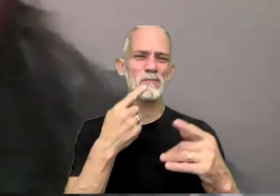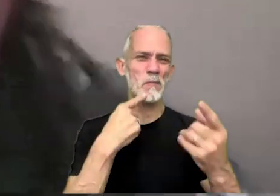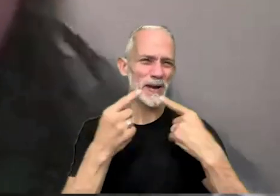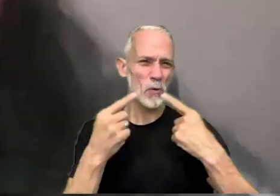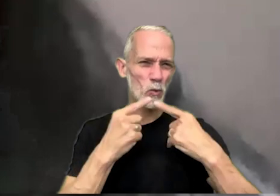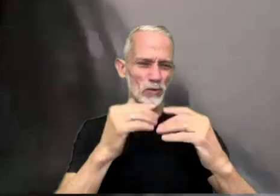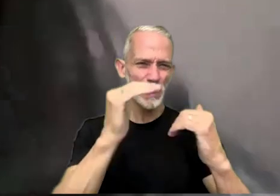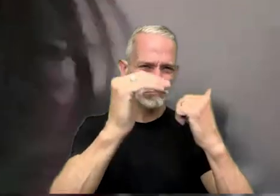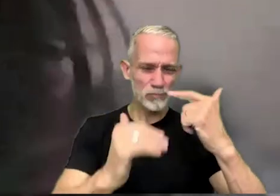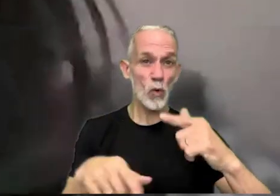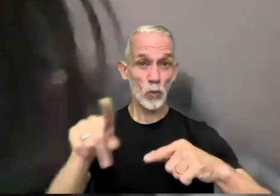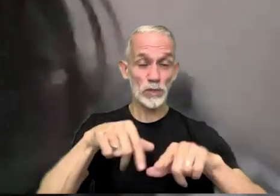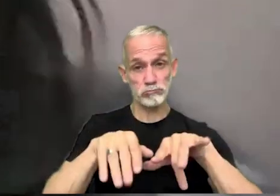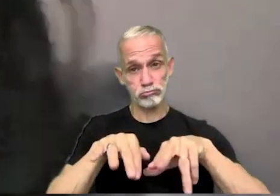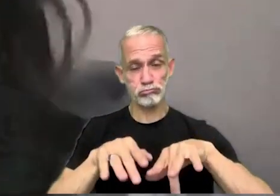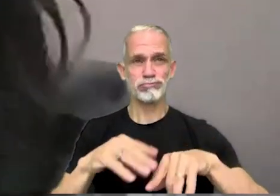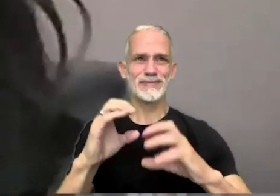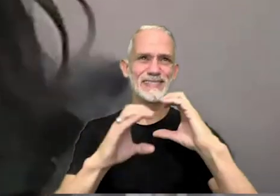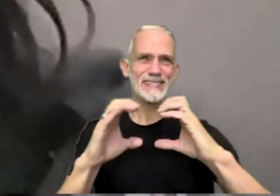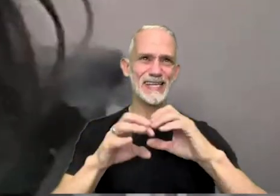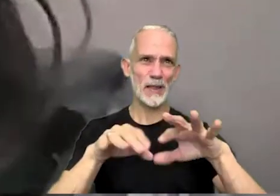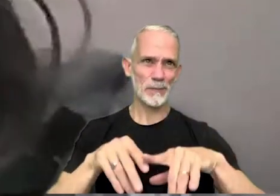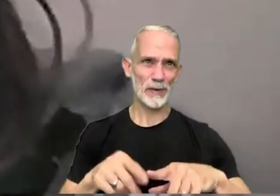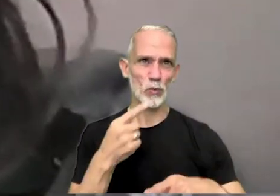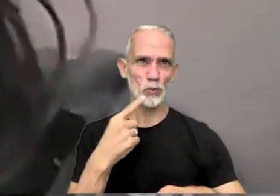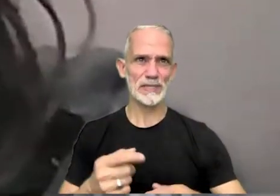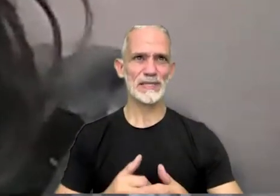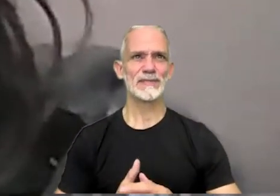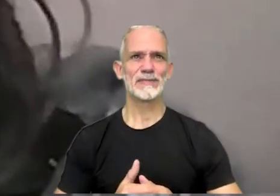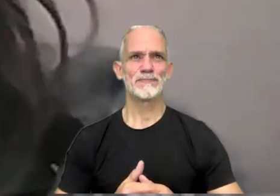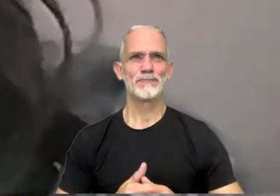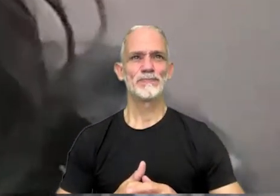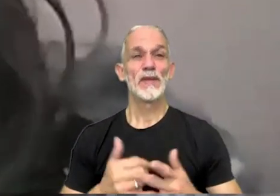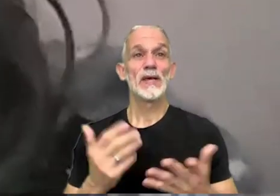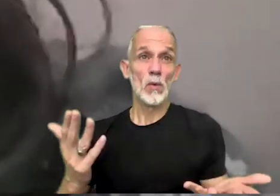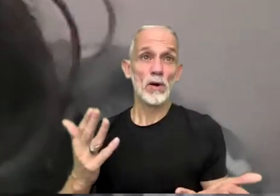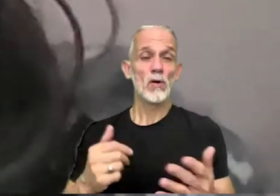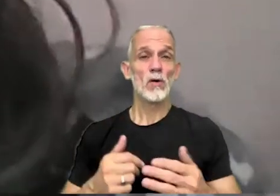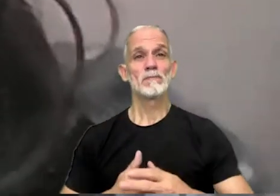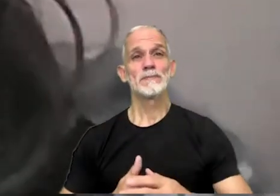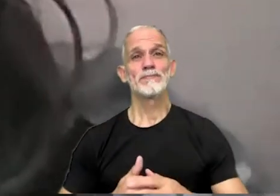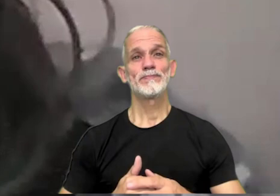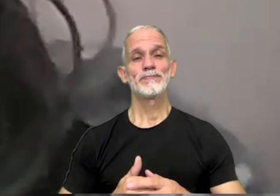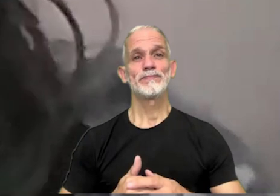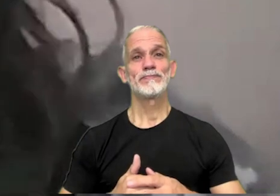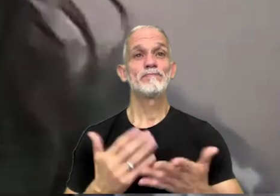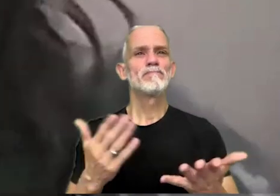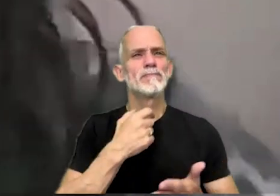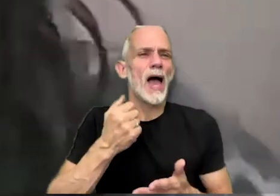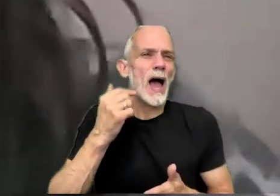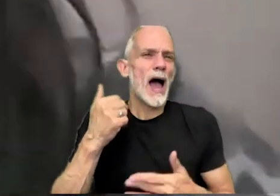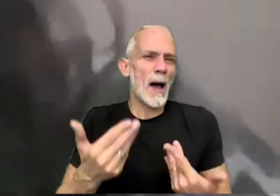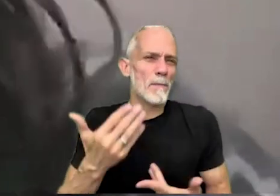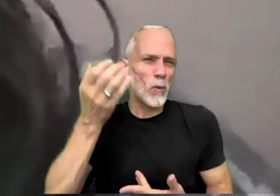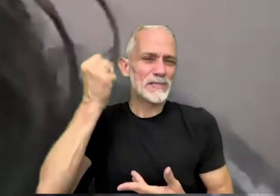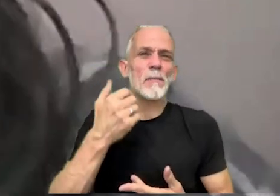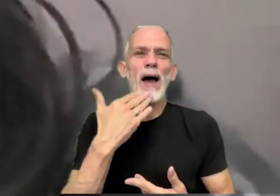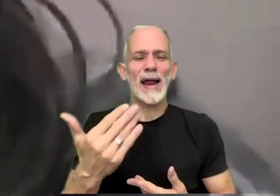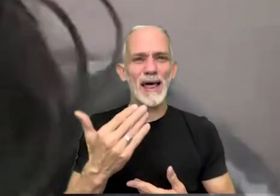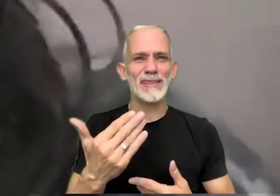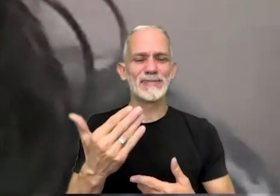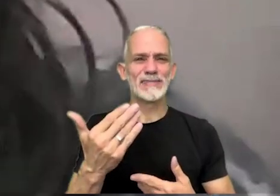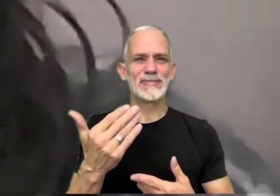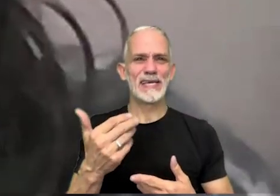las preguntas que ustedes nos van dejando en el chat. Eh, y bueno, quiero aprovechar para